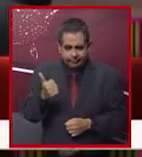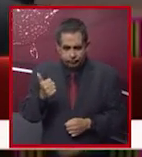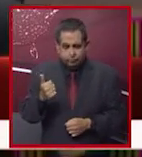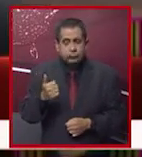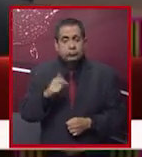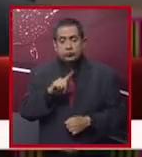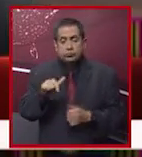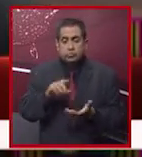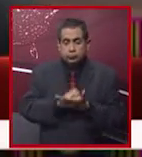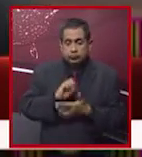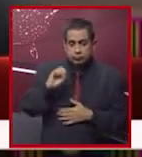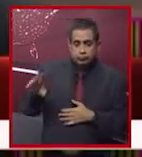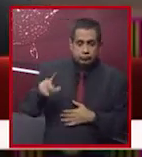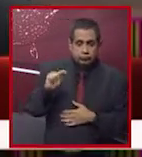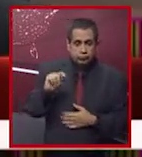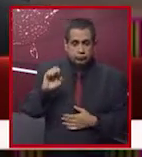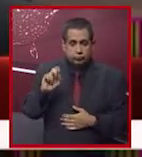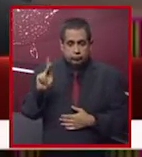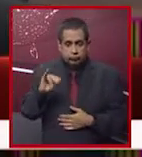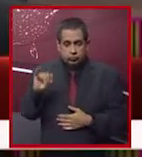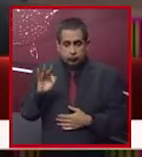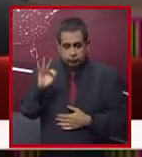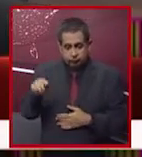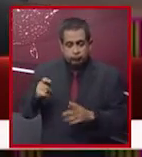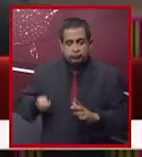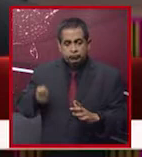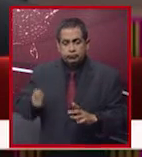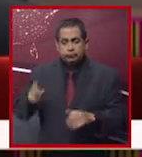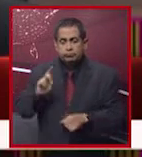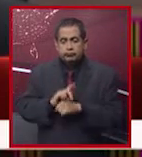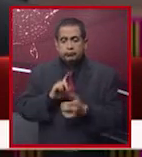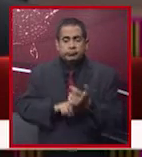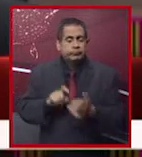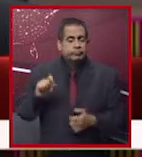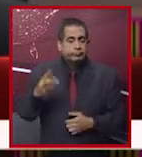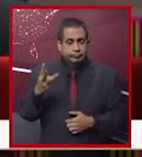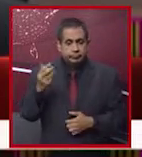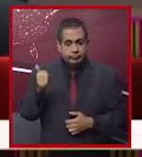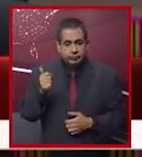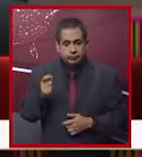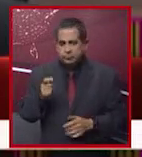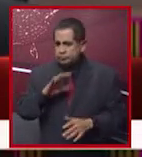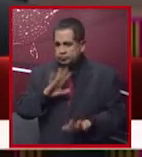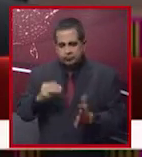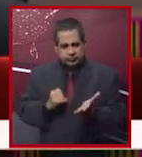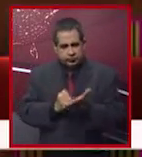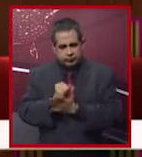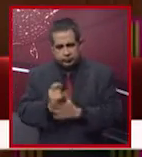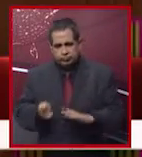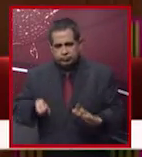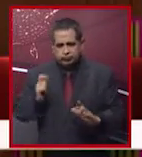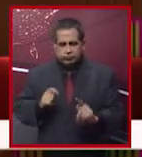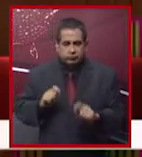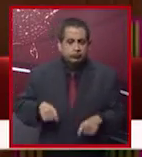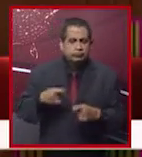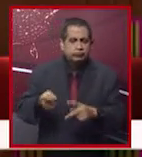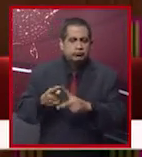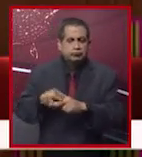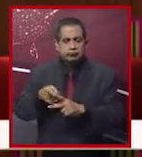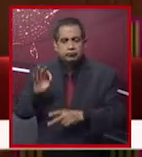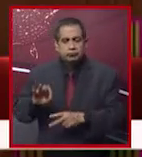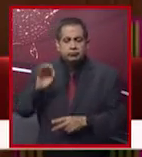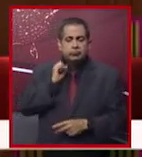al Tribunal Electoral y a más tardar el 23 de agosto se asignarán las senadurías y diputaciones de representación